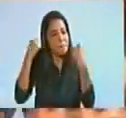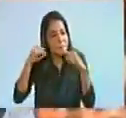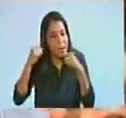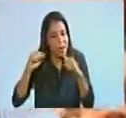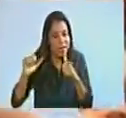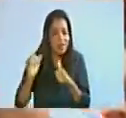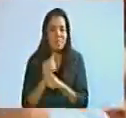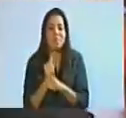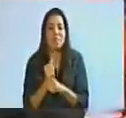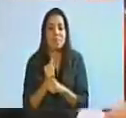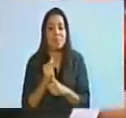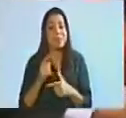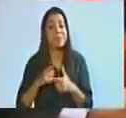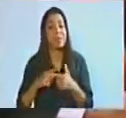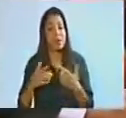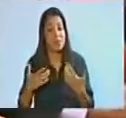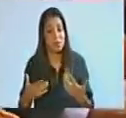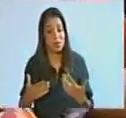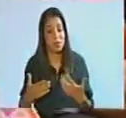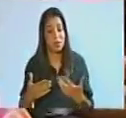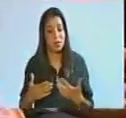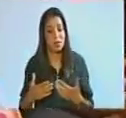Entonces,